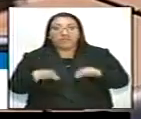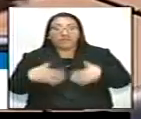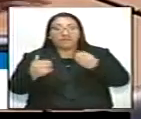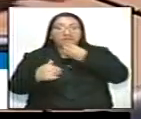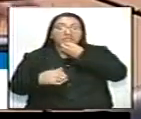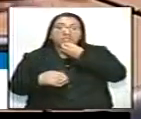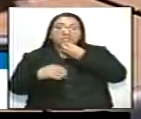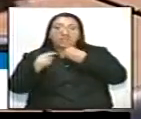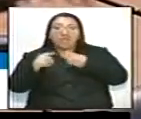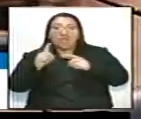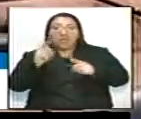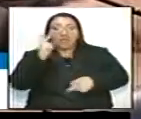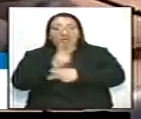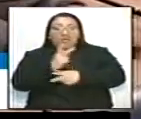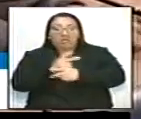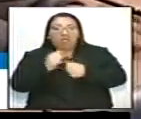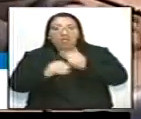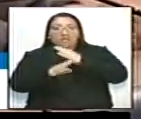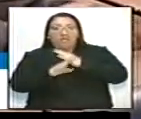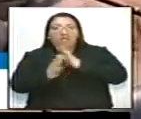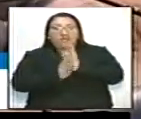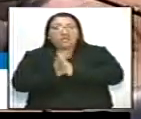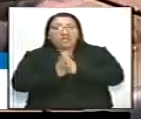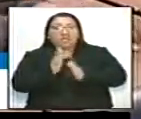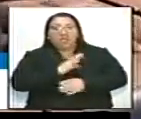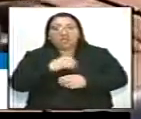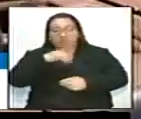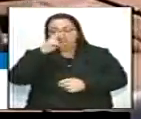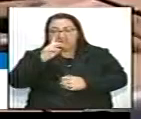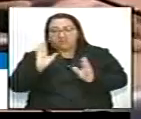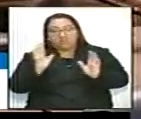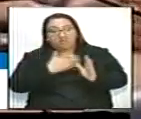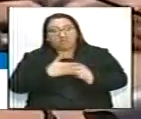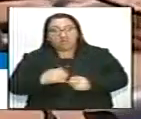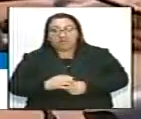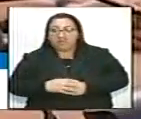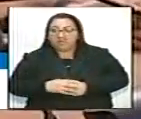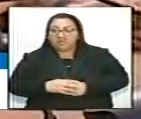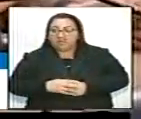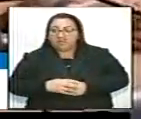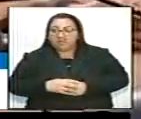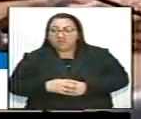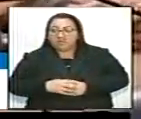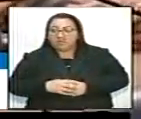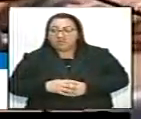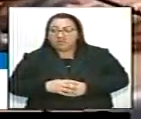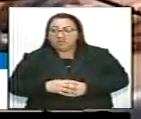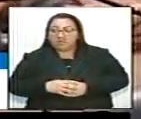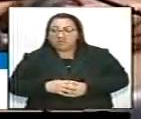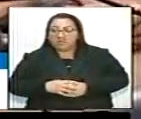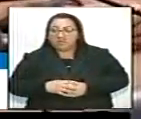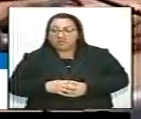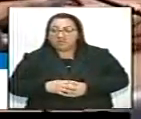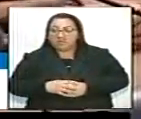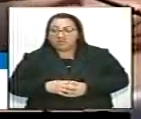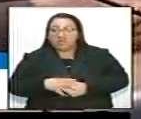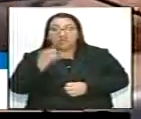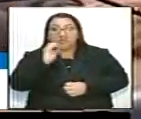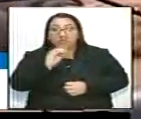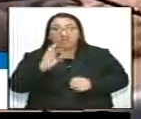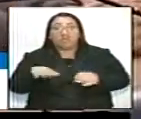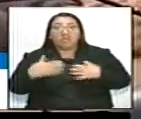estar despreocupando la defensa de los intereses del Estado peruano. Así es que, presidente, lo invoco a que pueda hacer